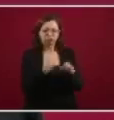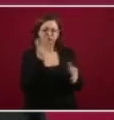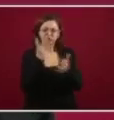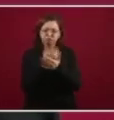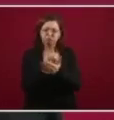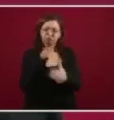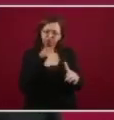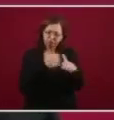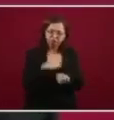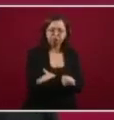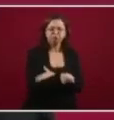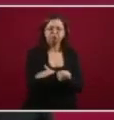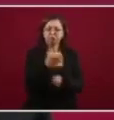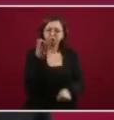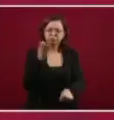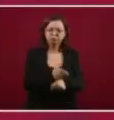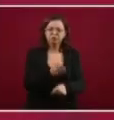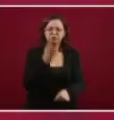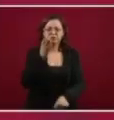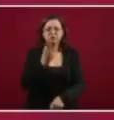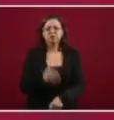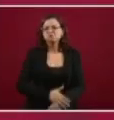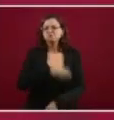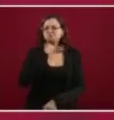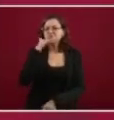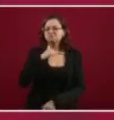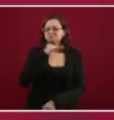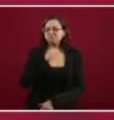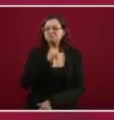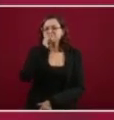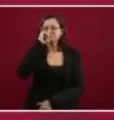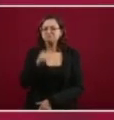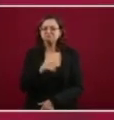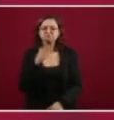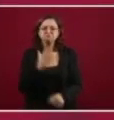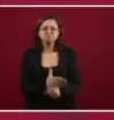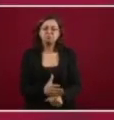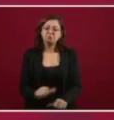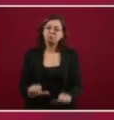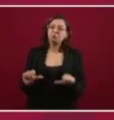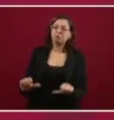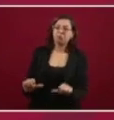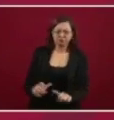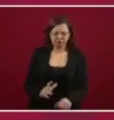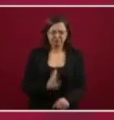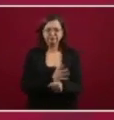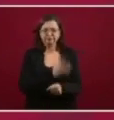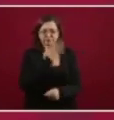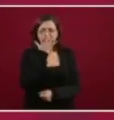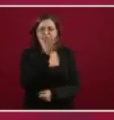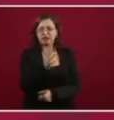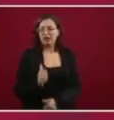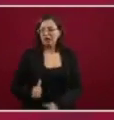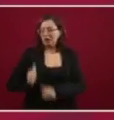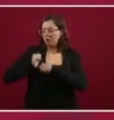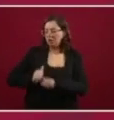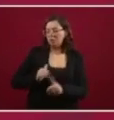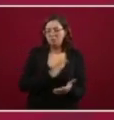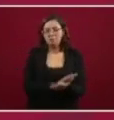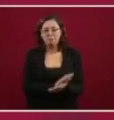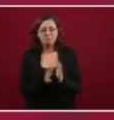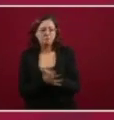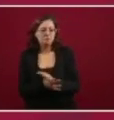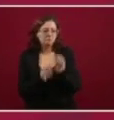no corrupción, no impunidad, no vinculación entre autoridades y